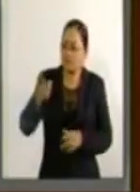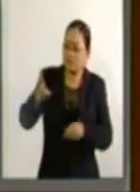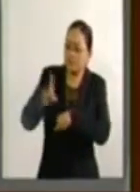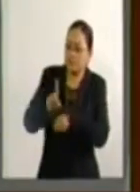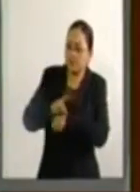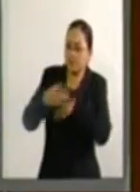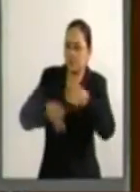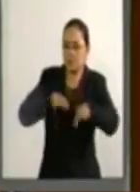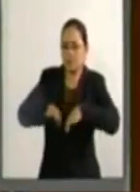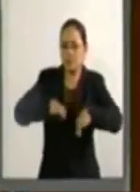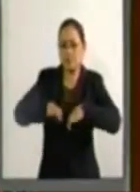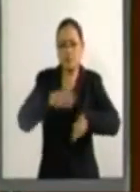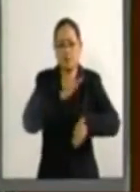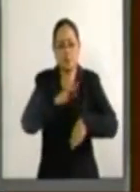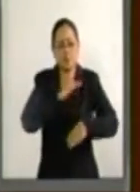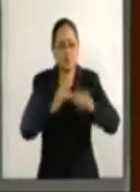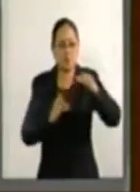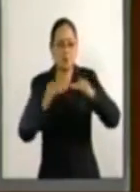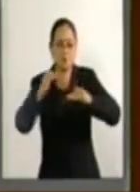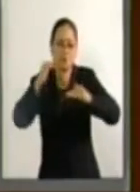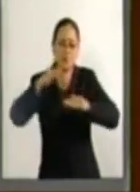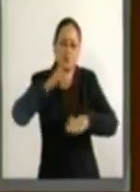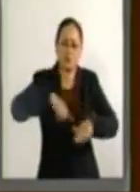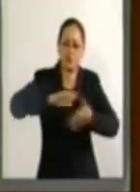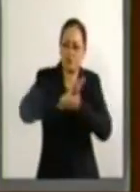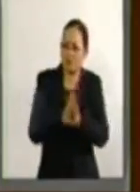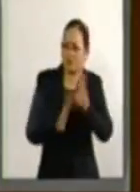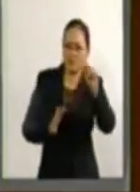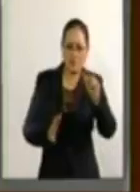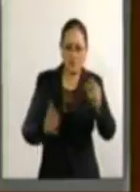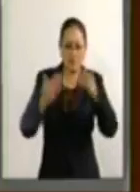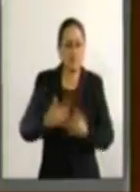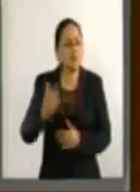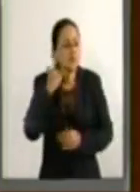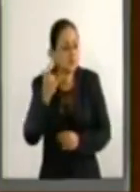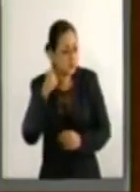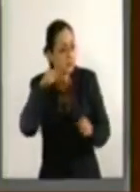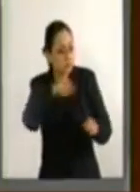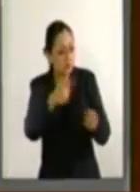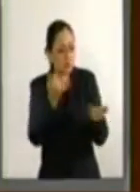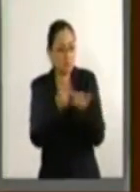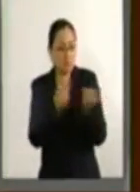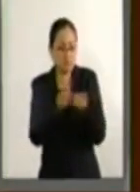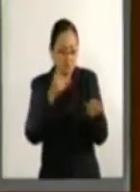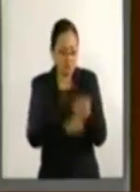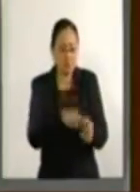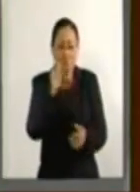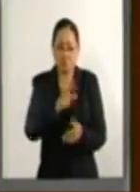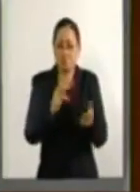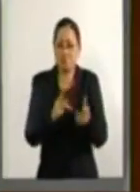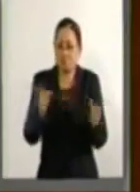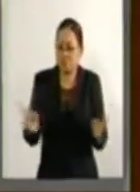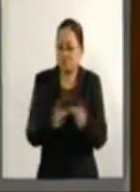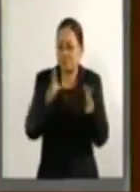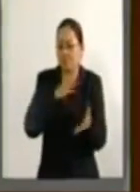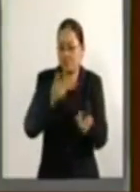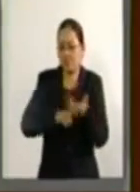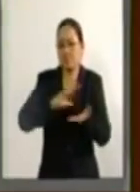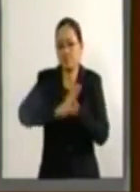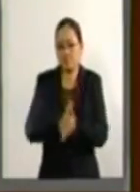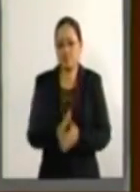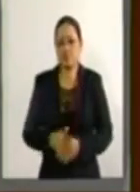brecha de discriminación, porque aunque sea California, de vez en vez hay algún tipo de